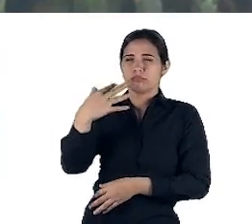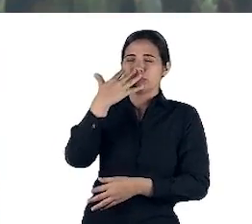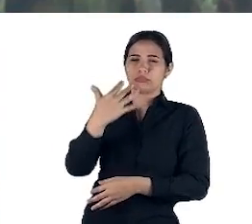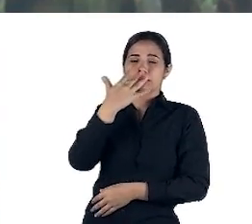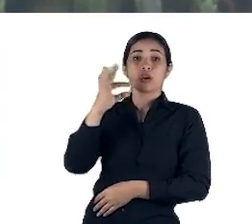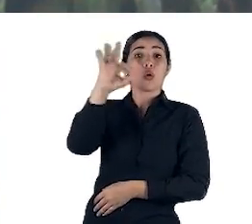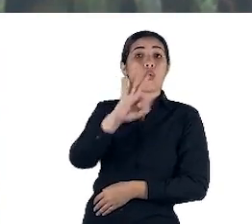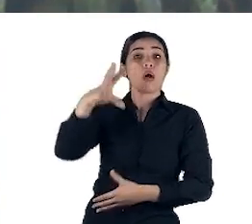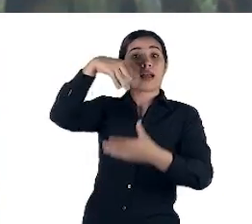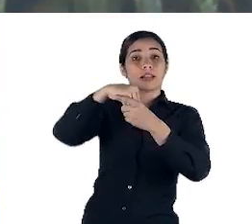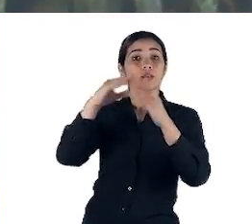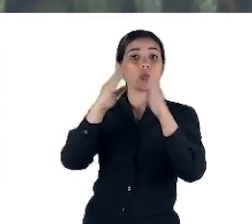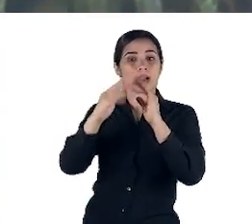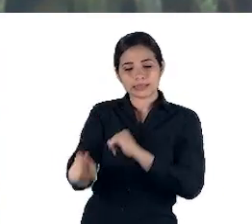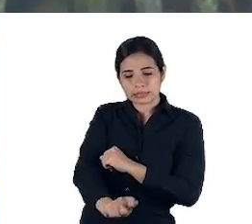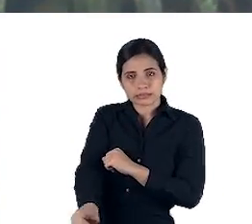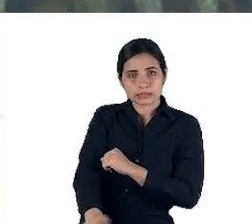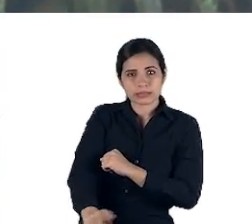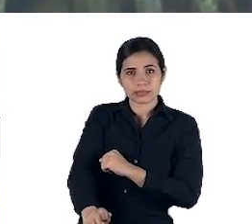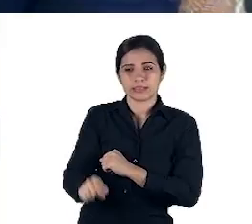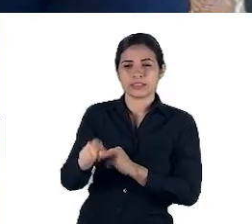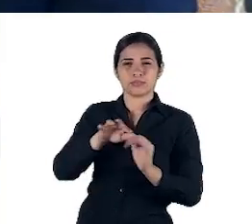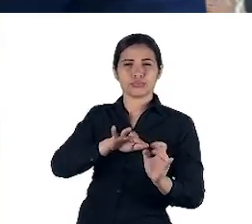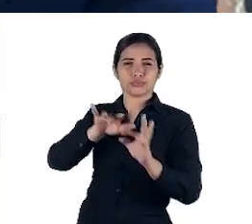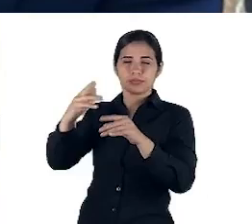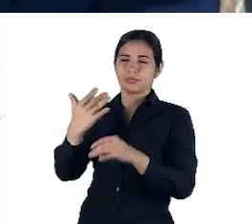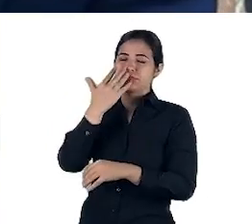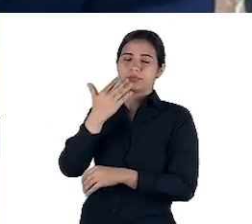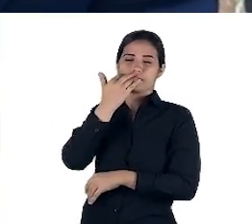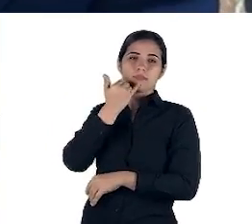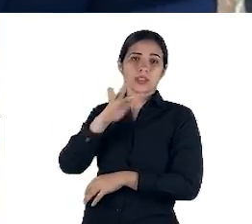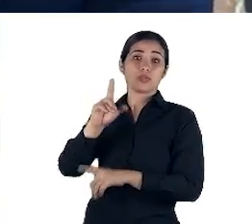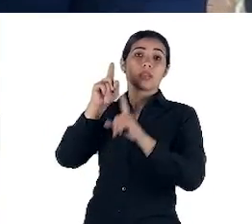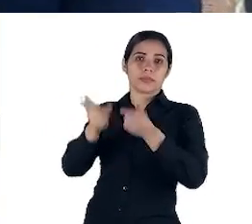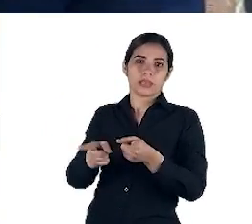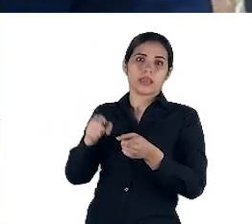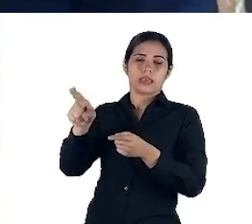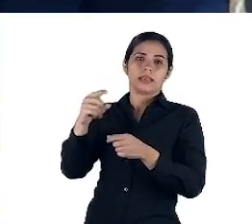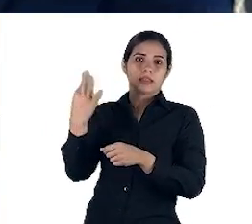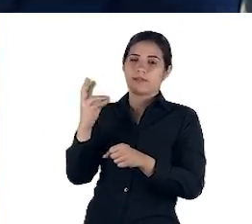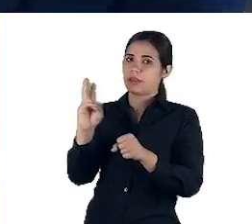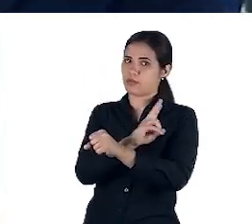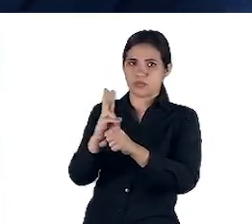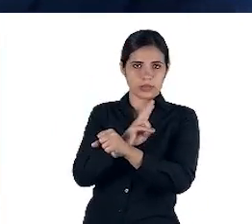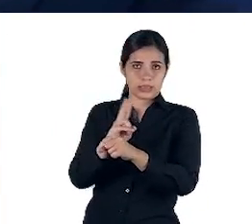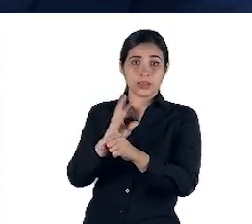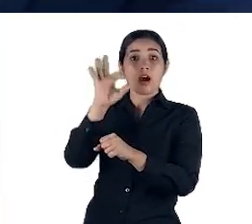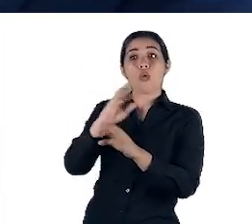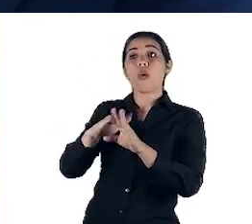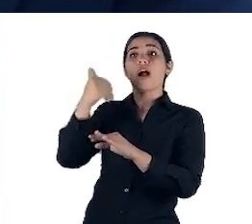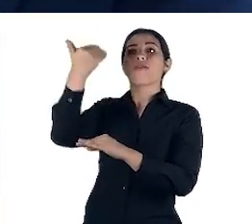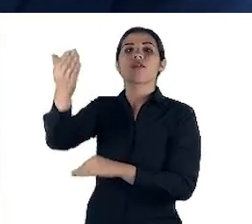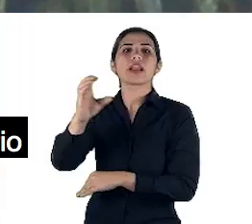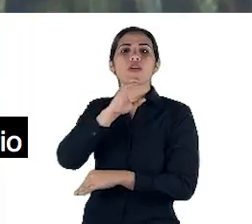el hábito de fumar, la limpieza. Y cuando salen de casa, ¿cómo protegerlos? ¿Qué elementos darles, digamos, para que puedan afrontar el